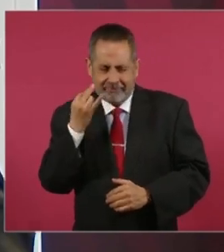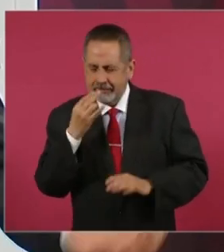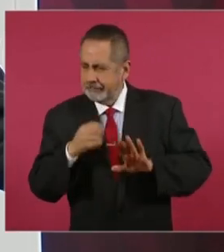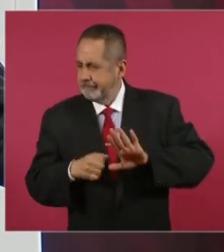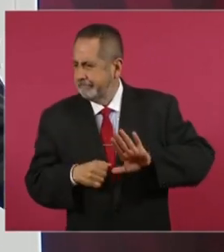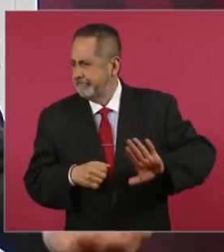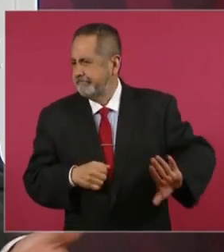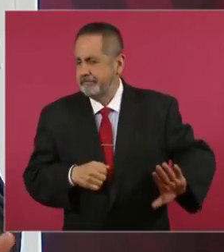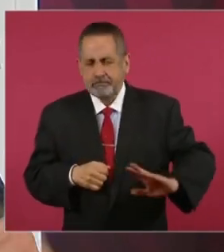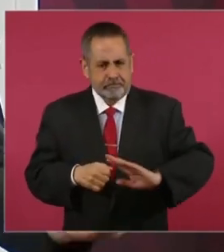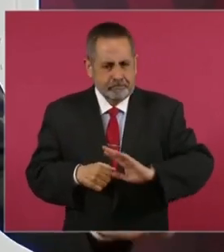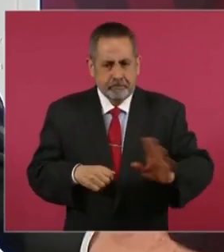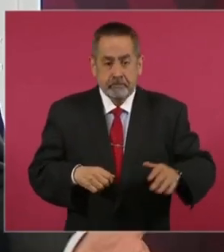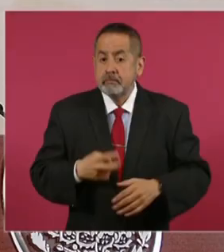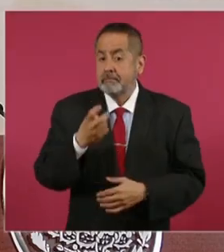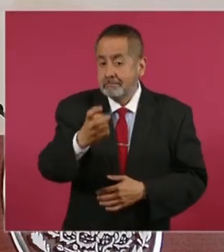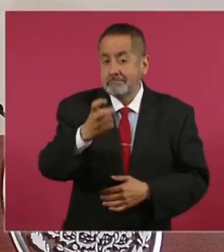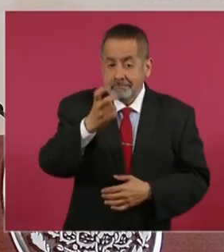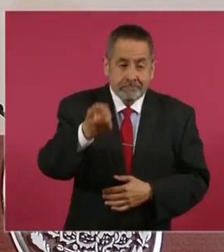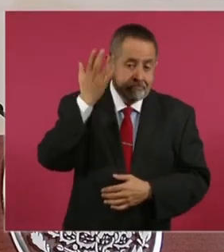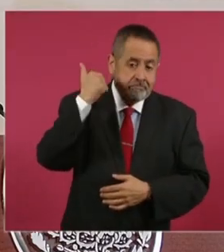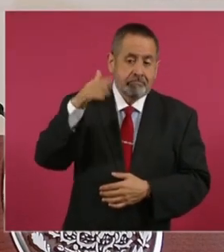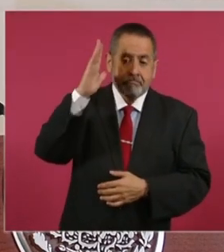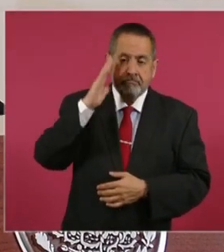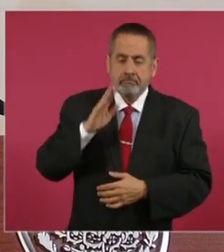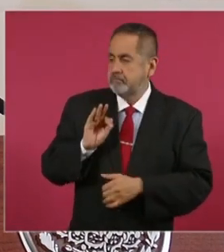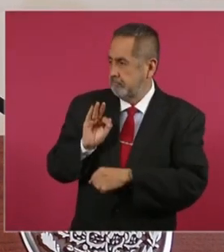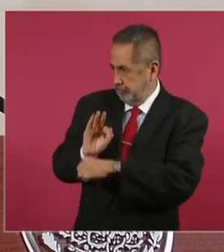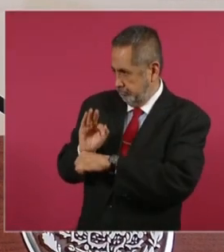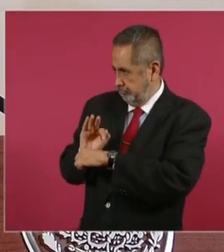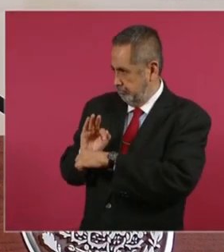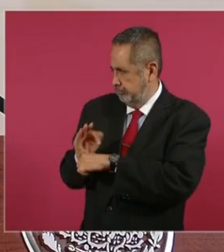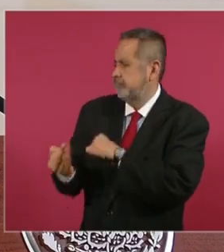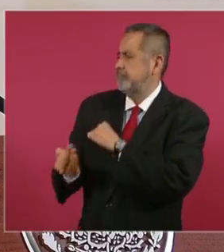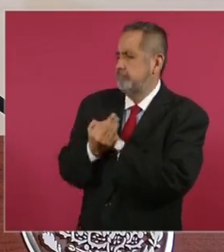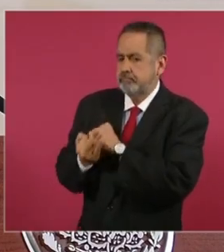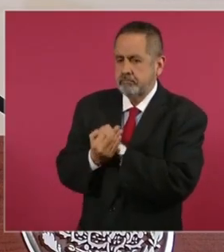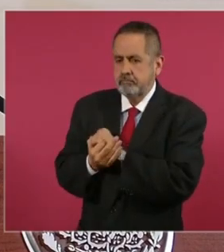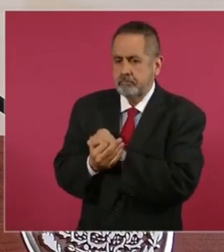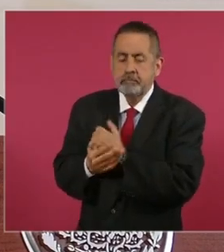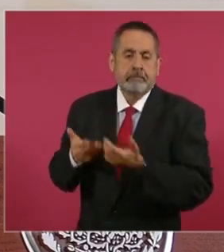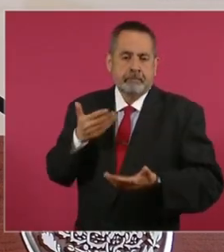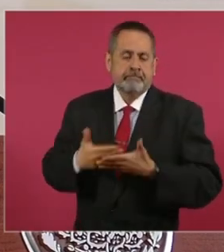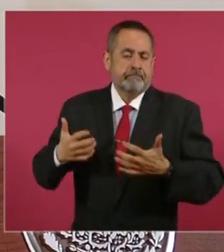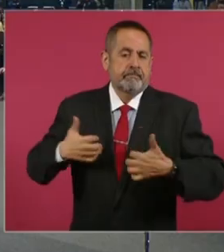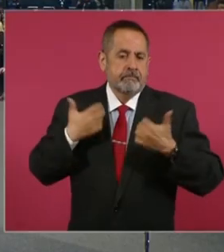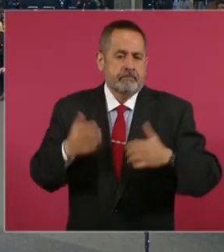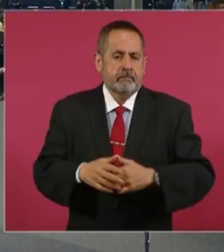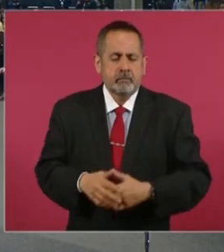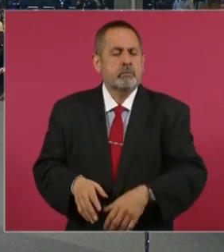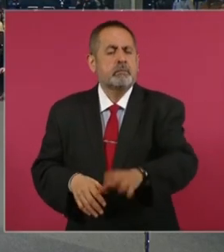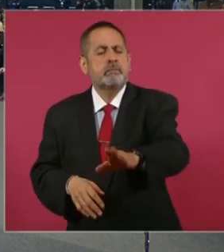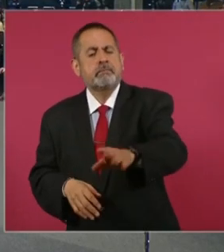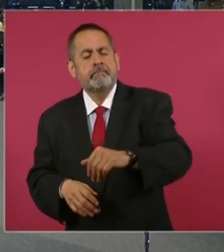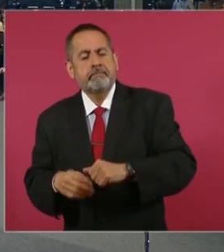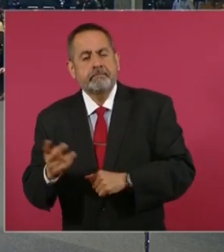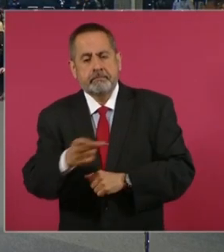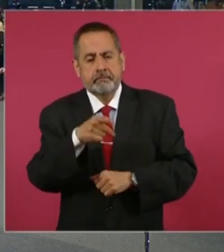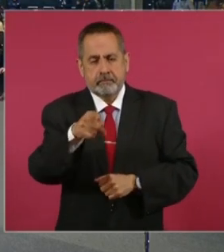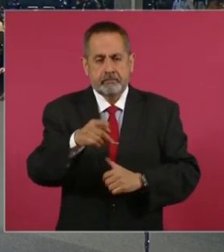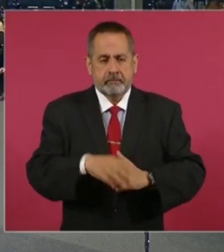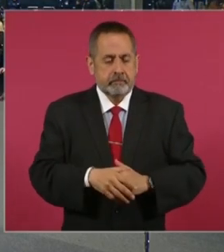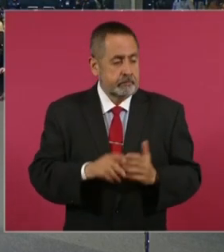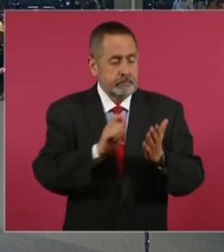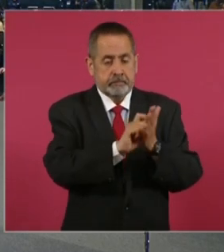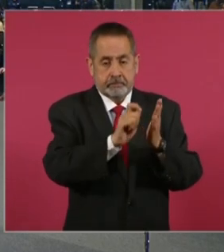Y así, así era. Entonces, por eso la molestia. Bueno, precisar que en el artículo el autor